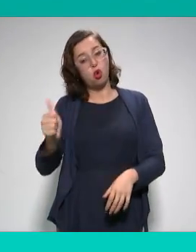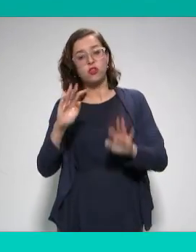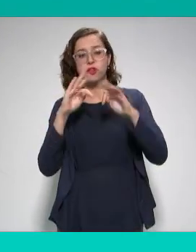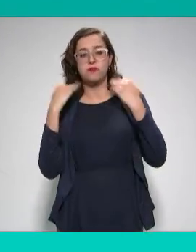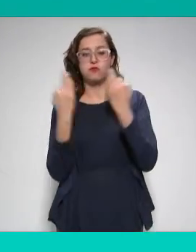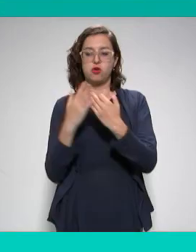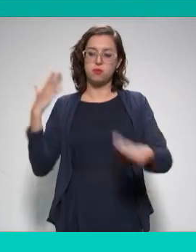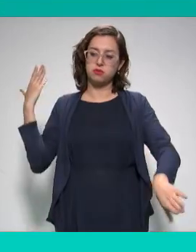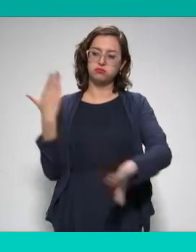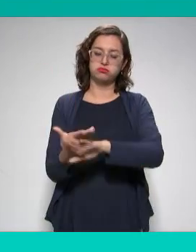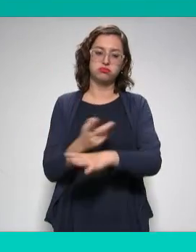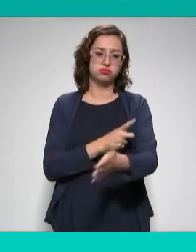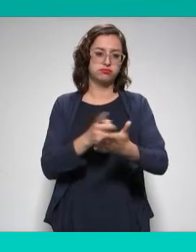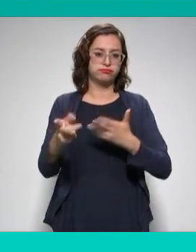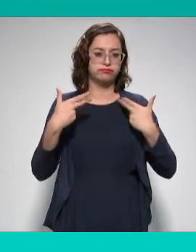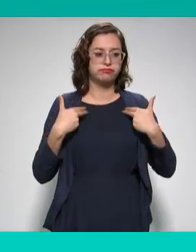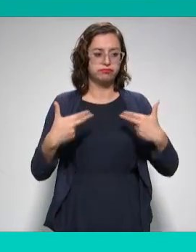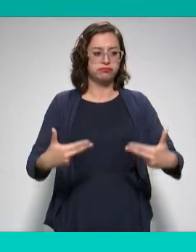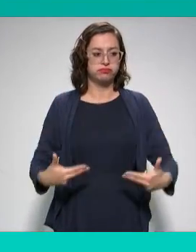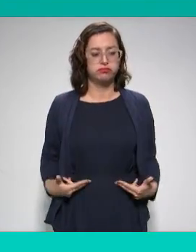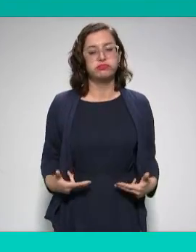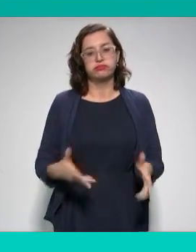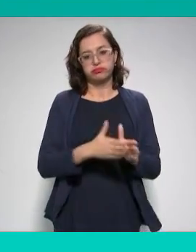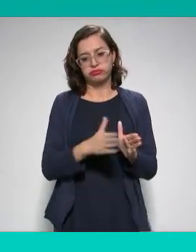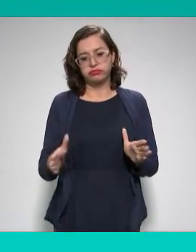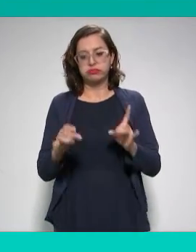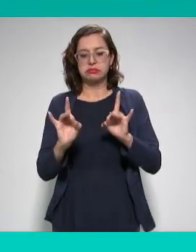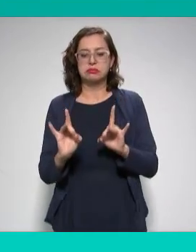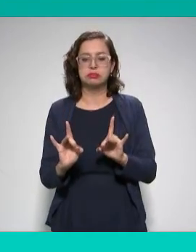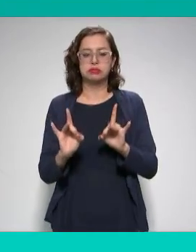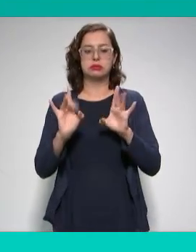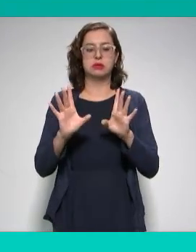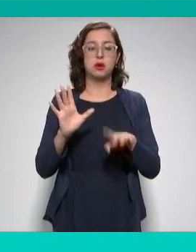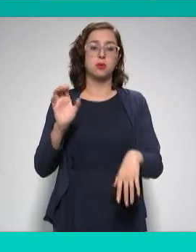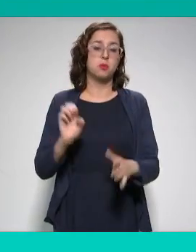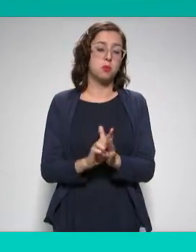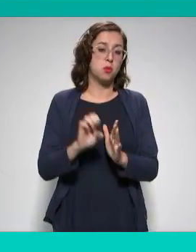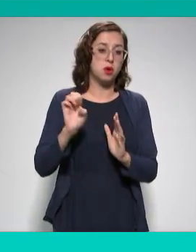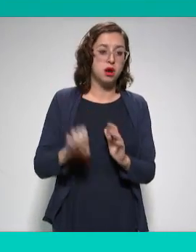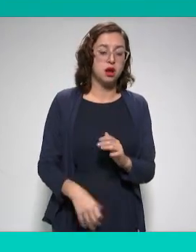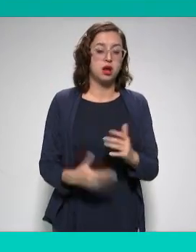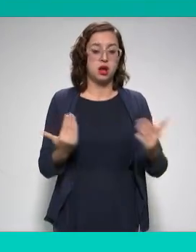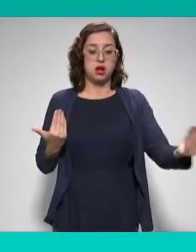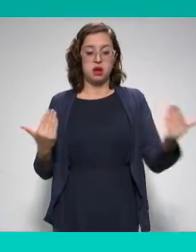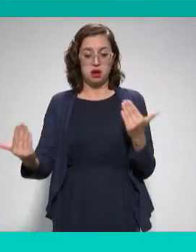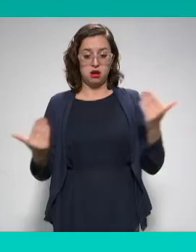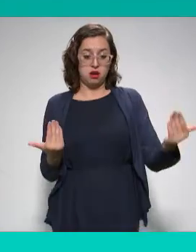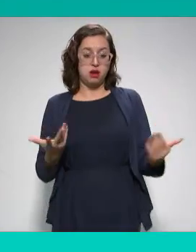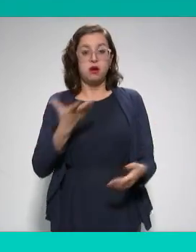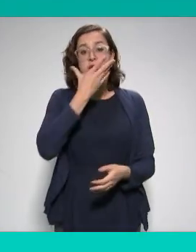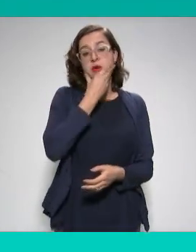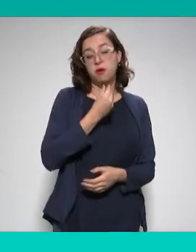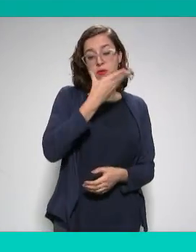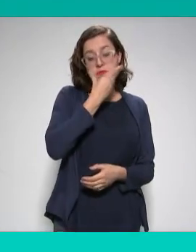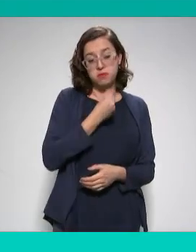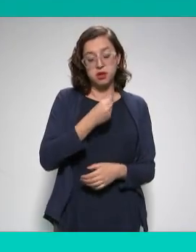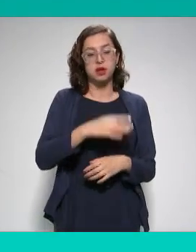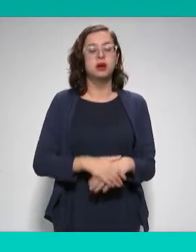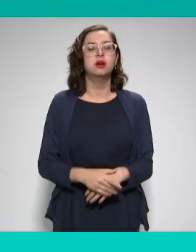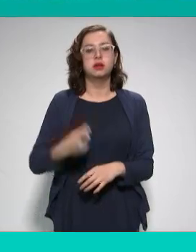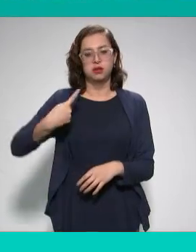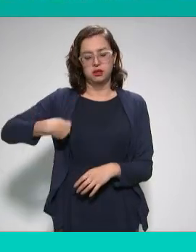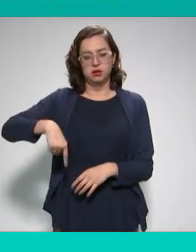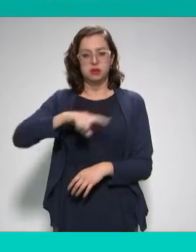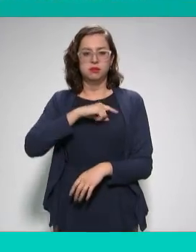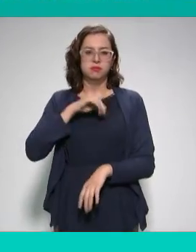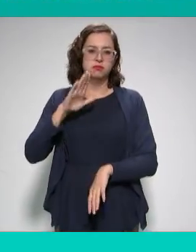nuestros derechos humanos cuando estamos en esta situación ya que por ejemplo en comparación con los hombres tenemos más